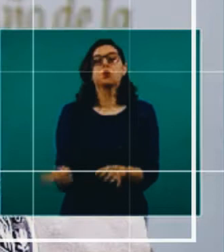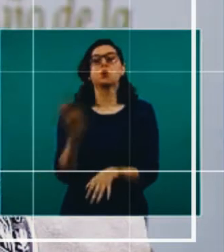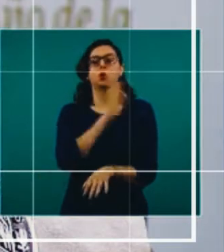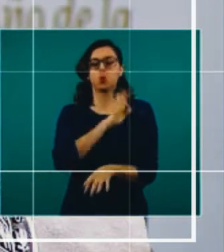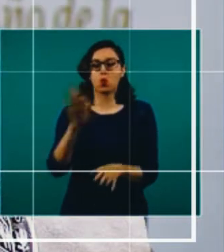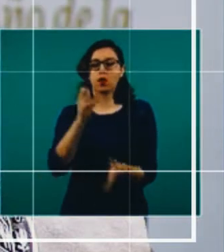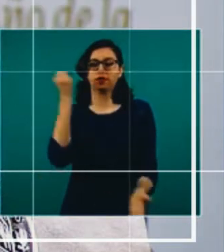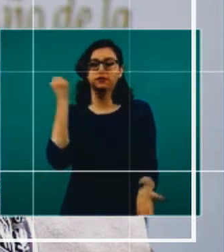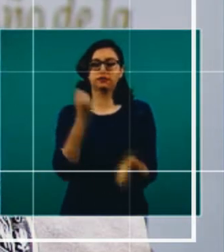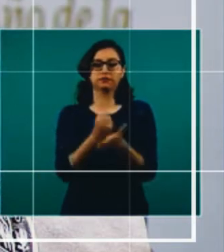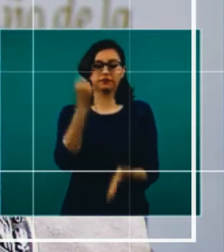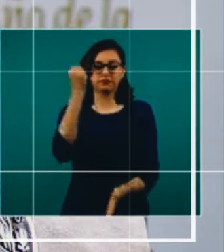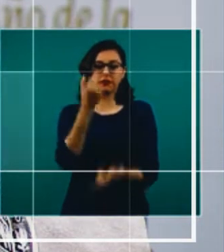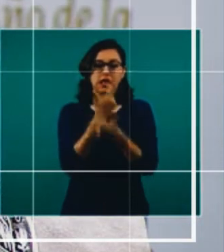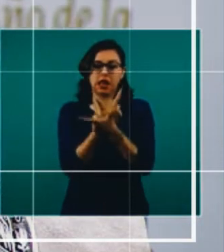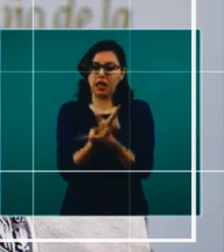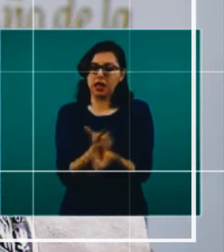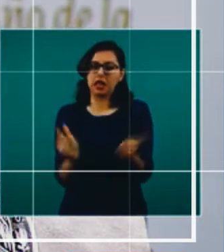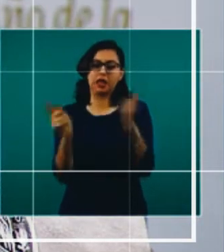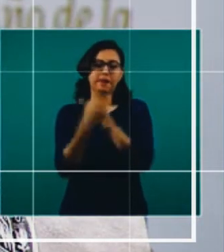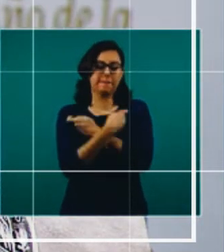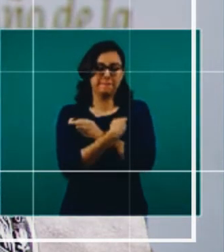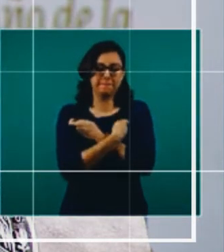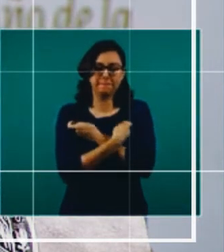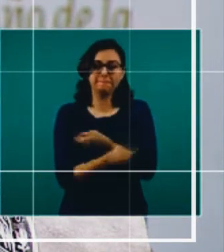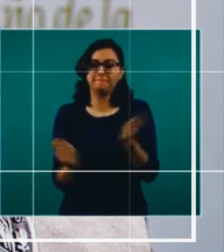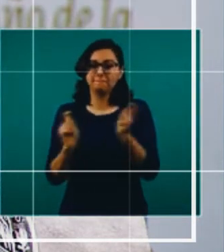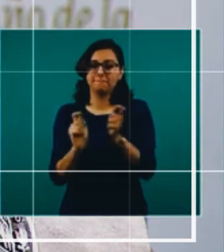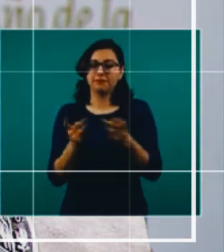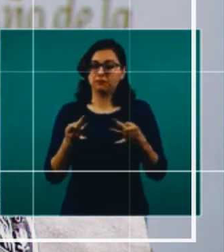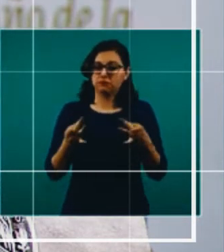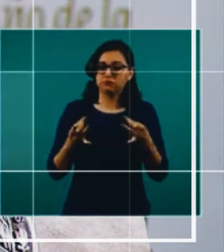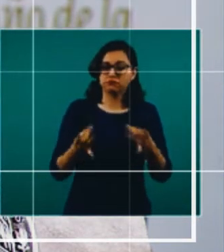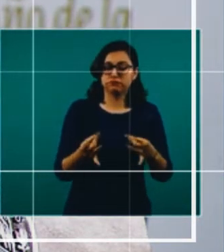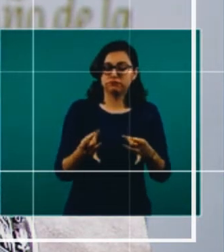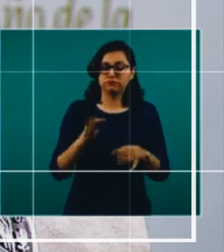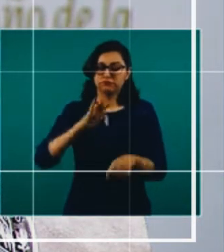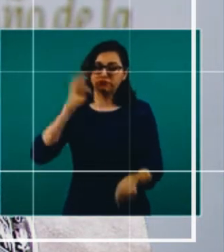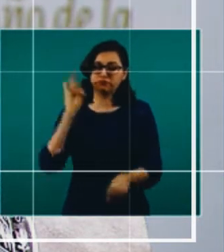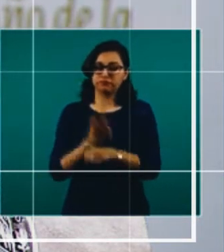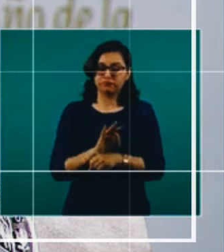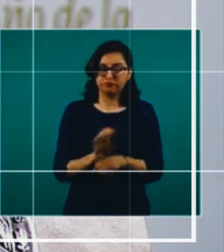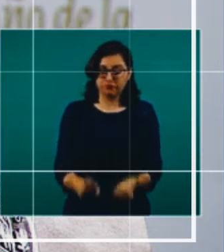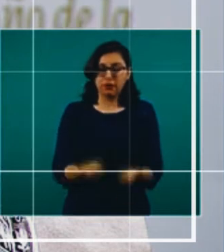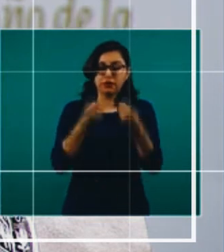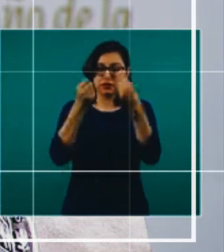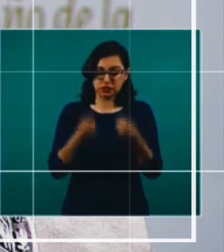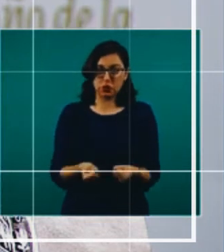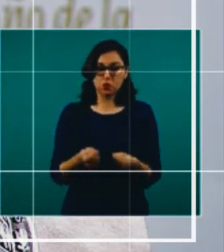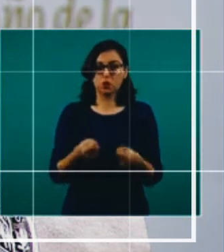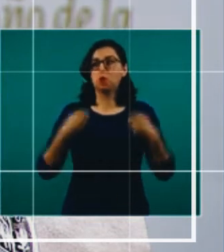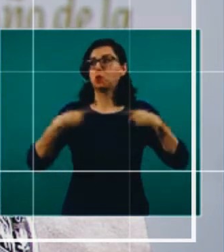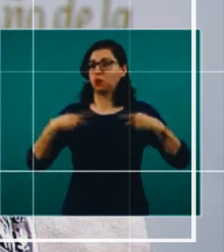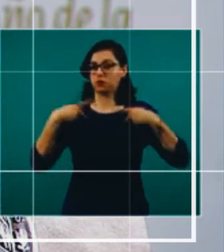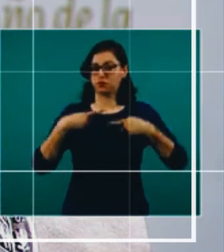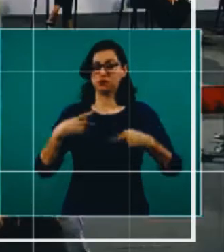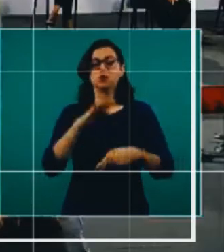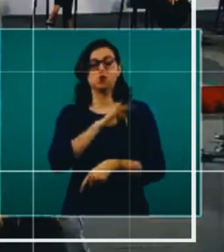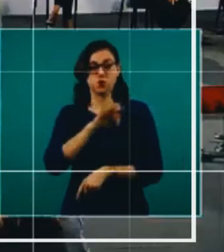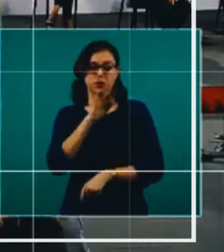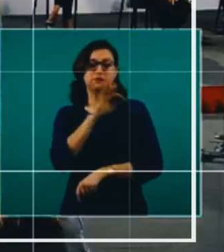garantizando que son vacunas de calidad, de seguridad y de eficacia y listas para aplicar a toda la